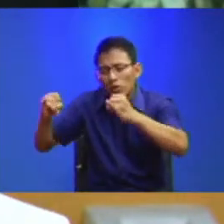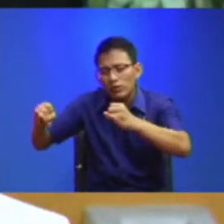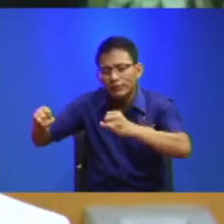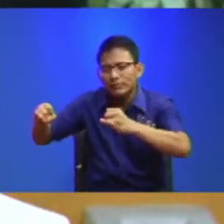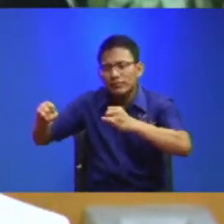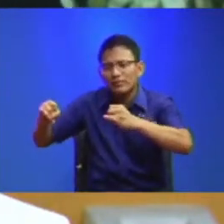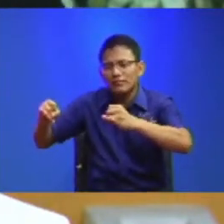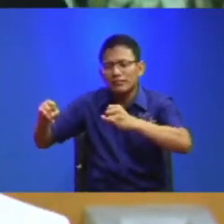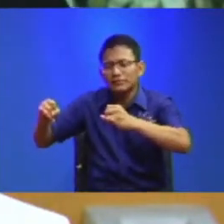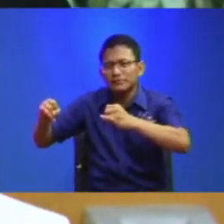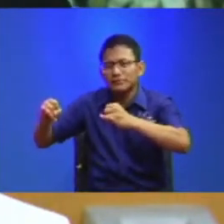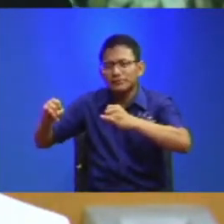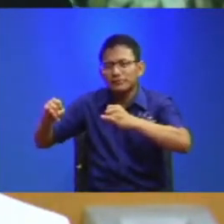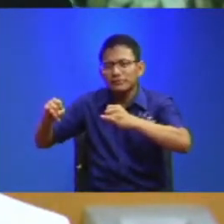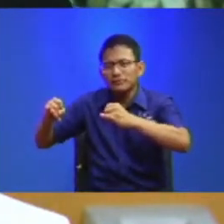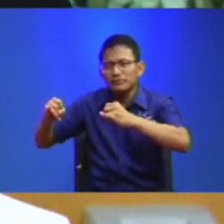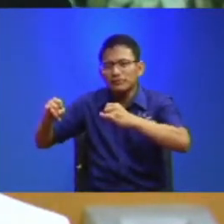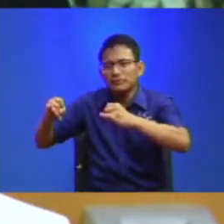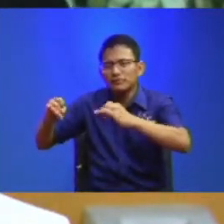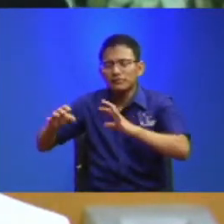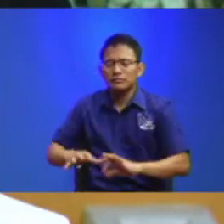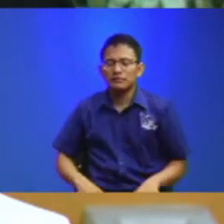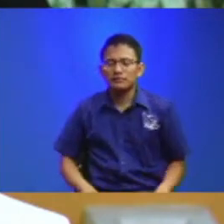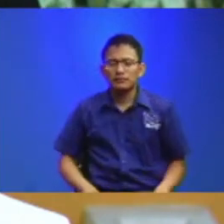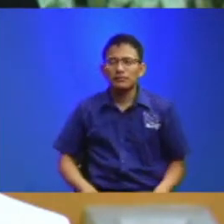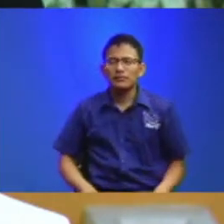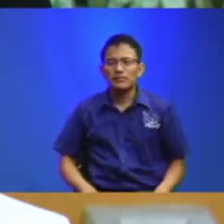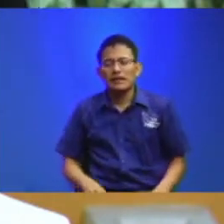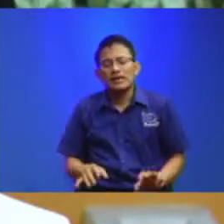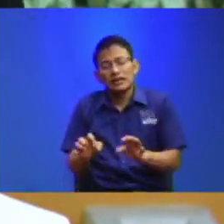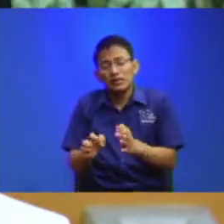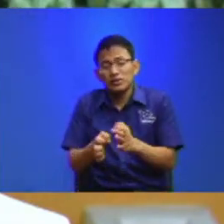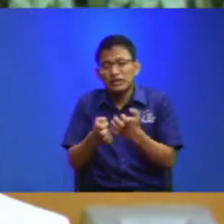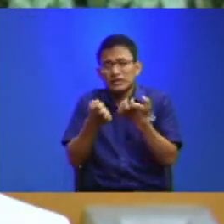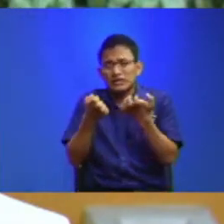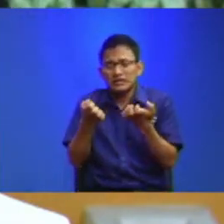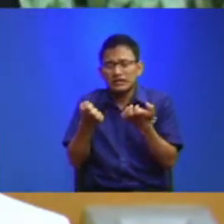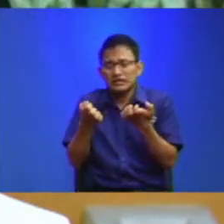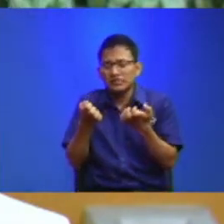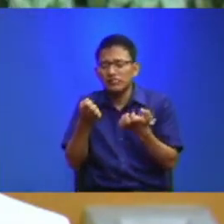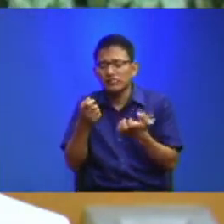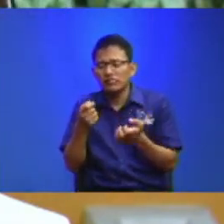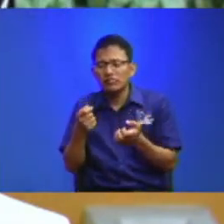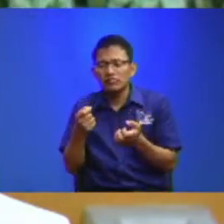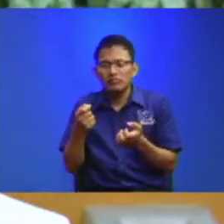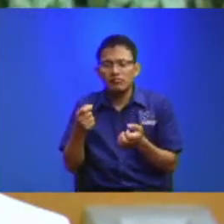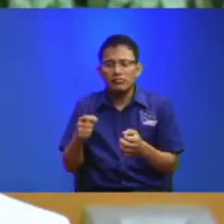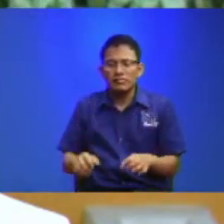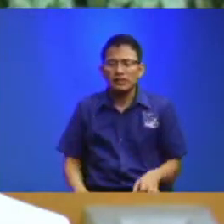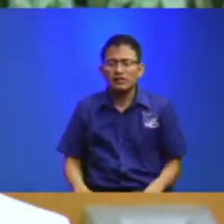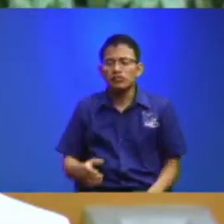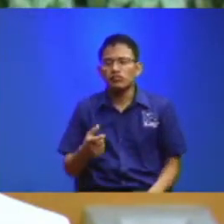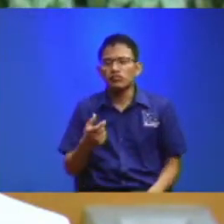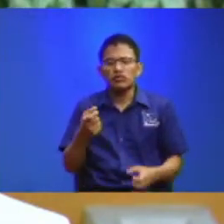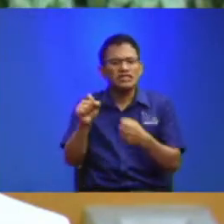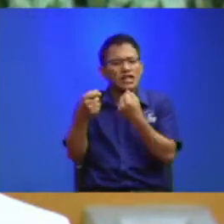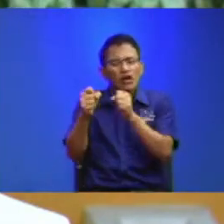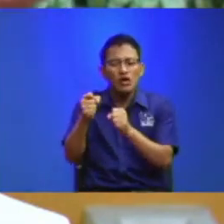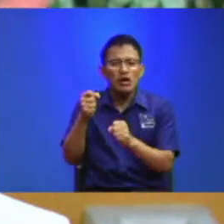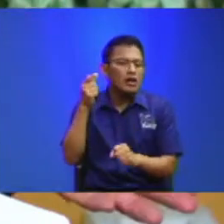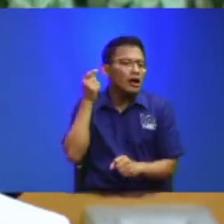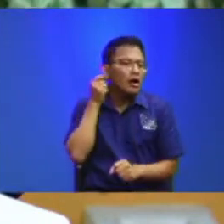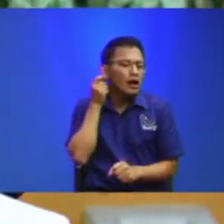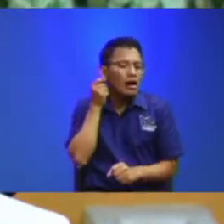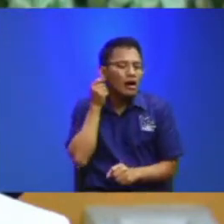que no era para eso. Entonces ellos empezaron a hacer aretes, cadenas, collares y todo. Ellos